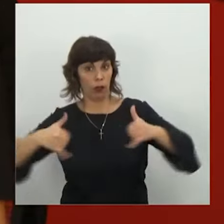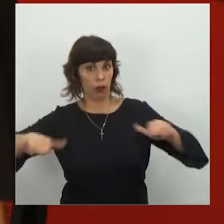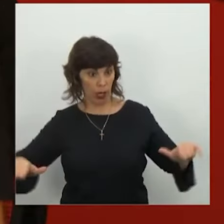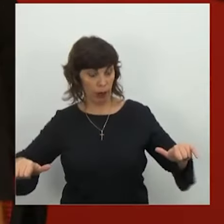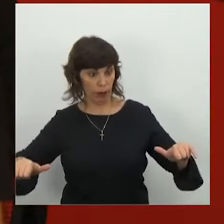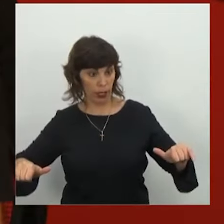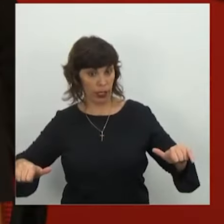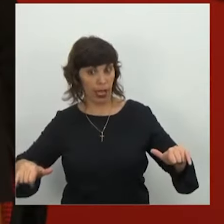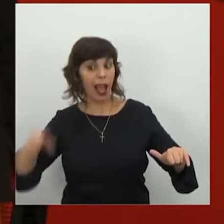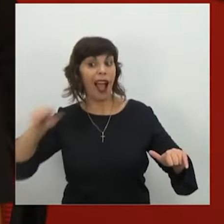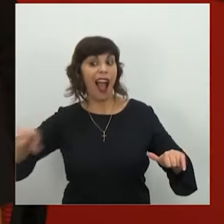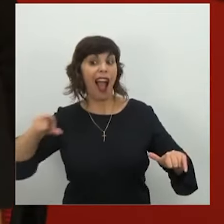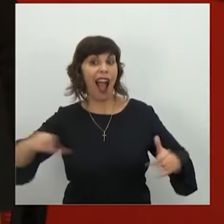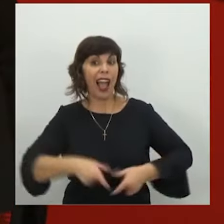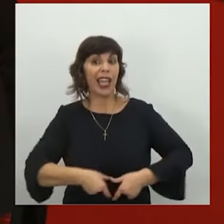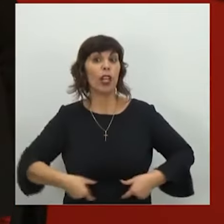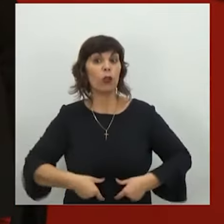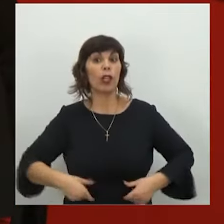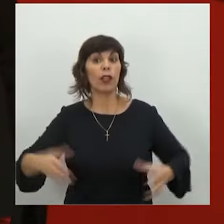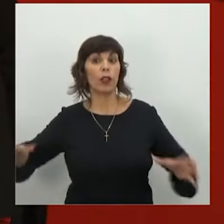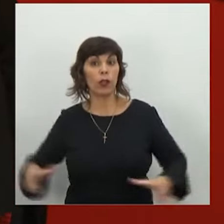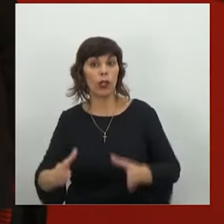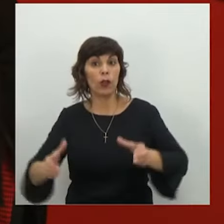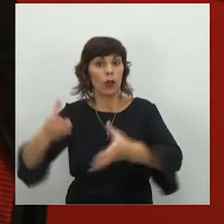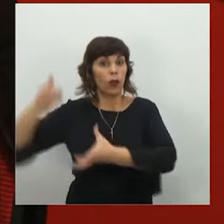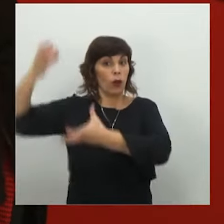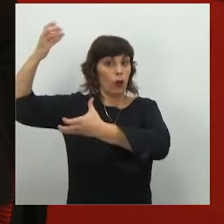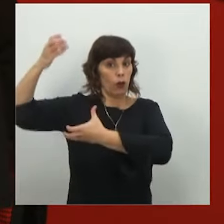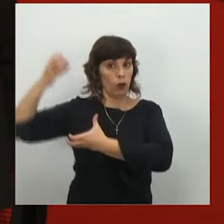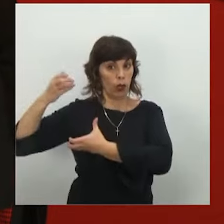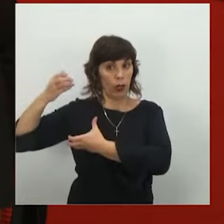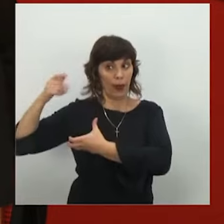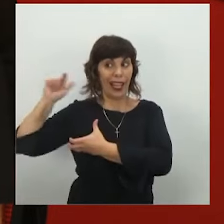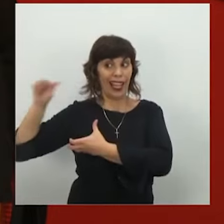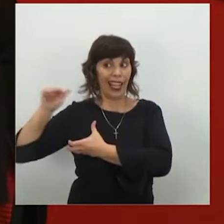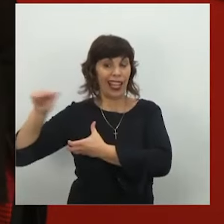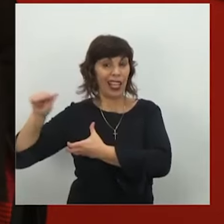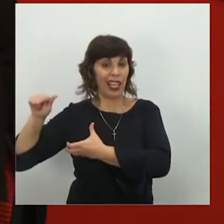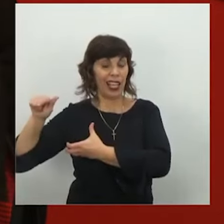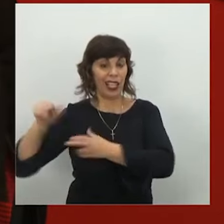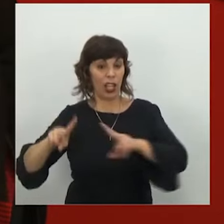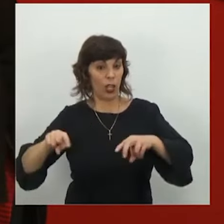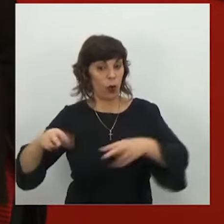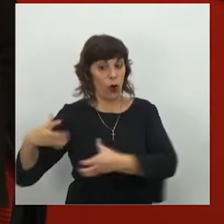jarro, de aquel jarro lleno de agua de Siloa, y